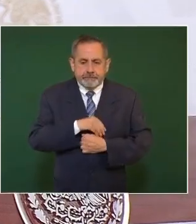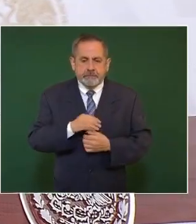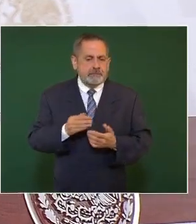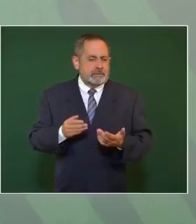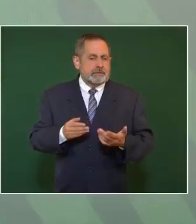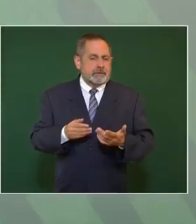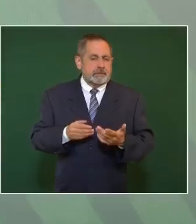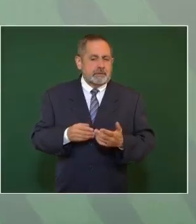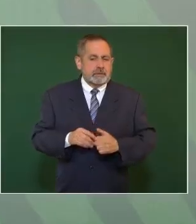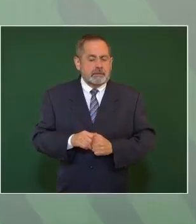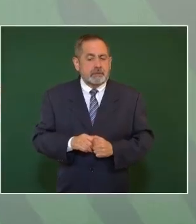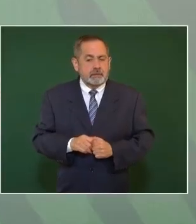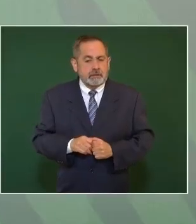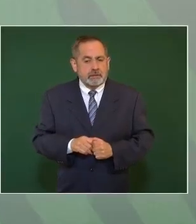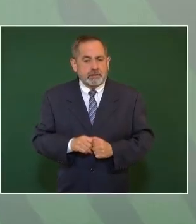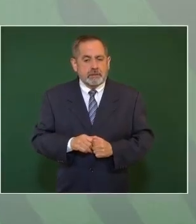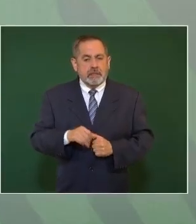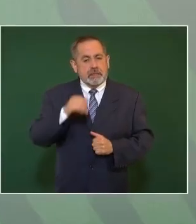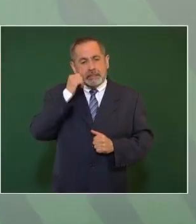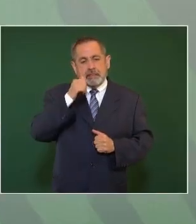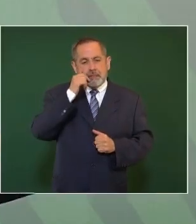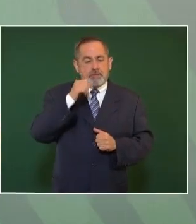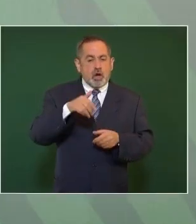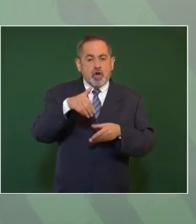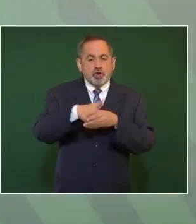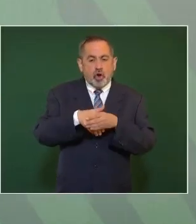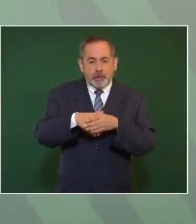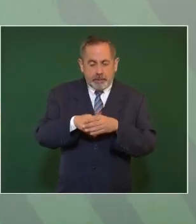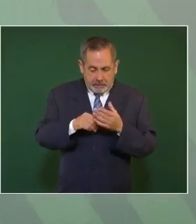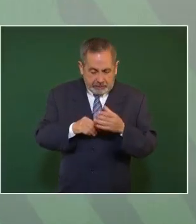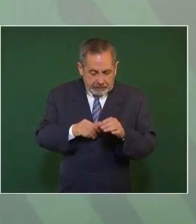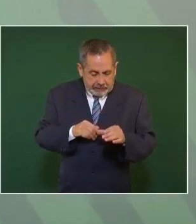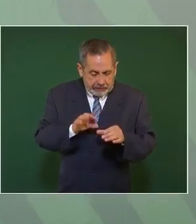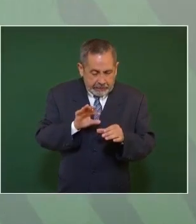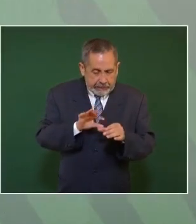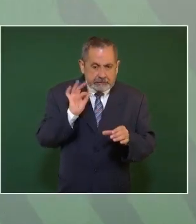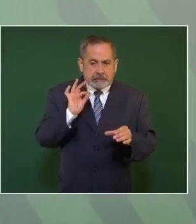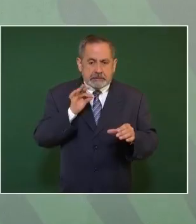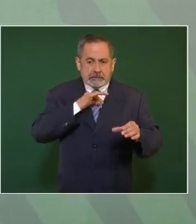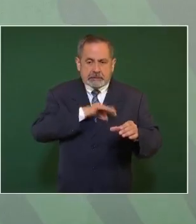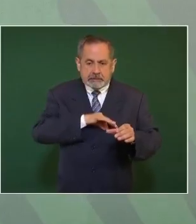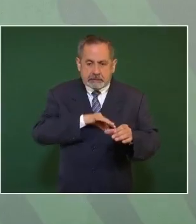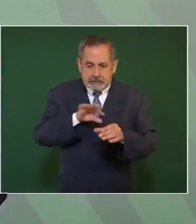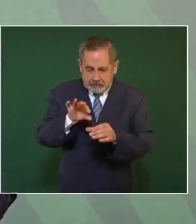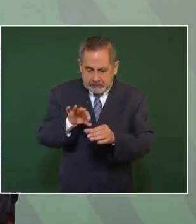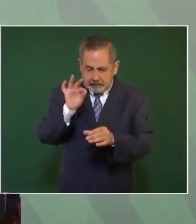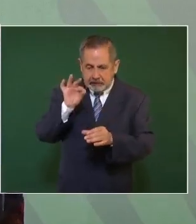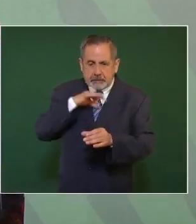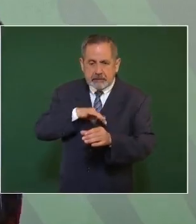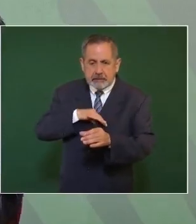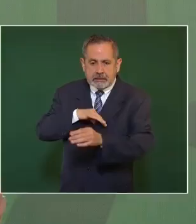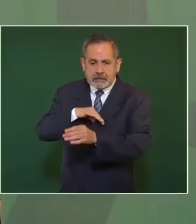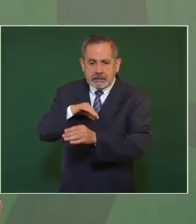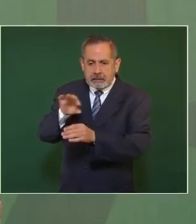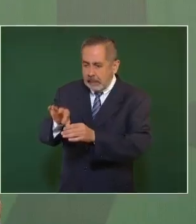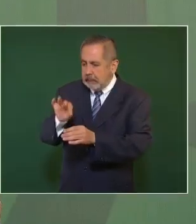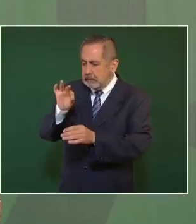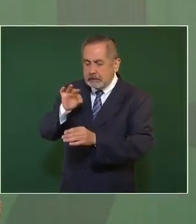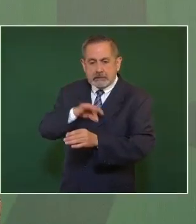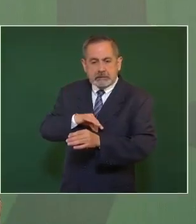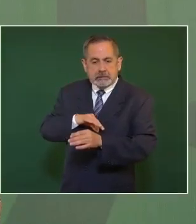Y siempre, como es un sobre, le sacaban, ¿no?, un billete.